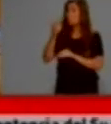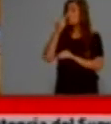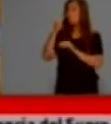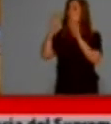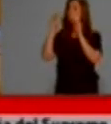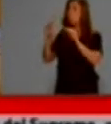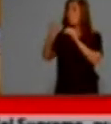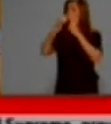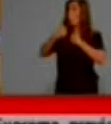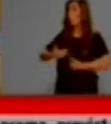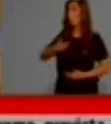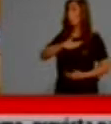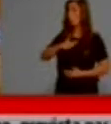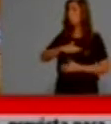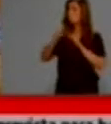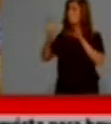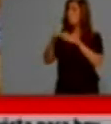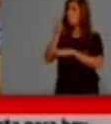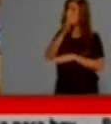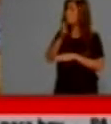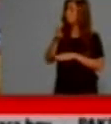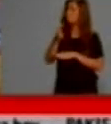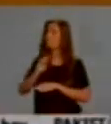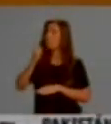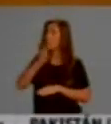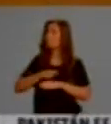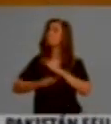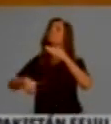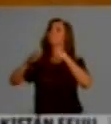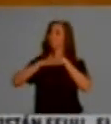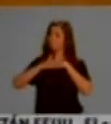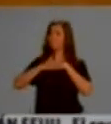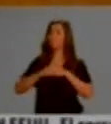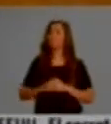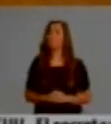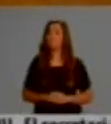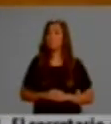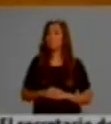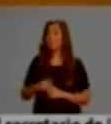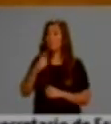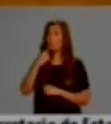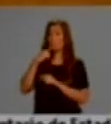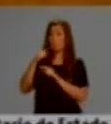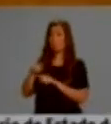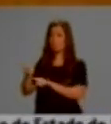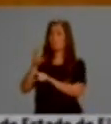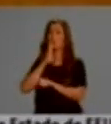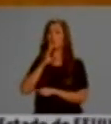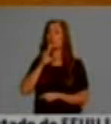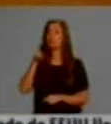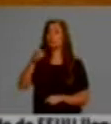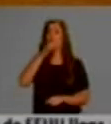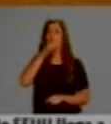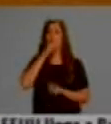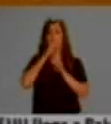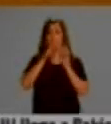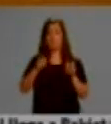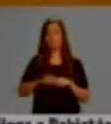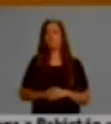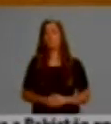de su persona y de su partido. Decía usted, presidente, en su